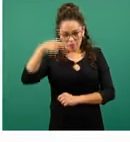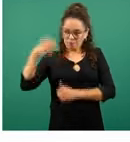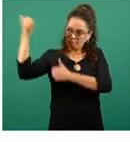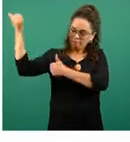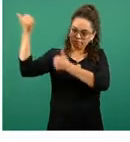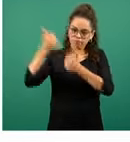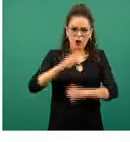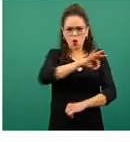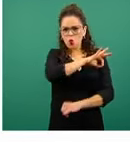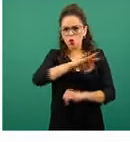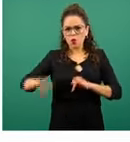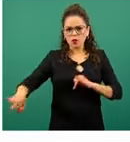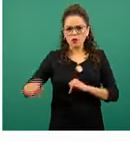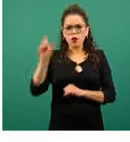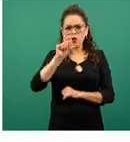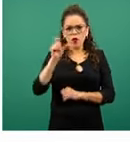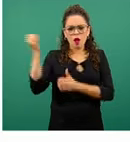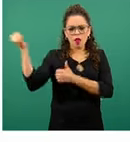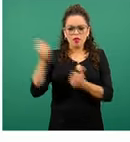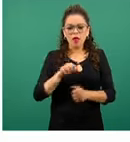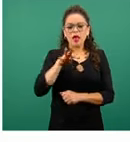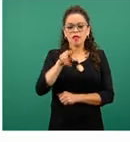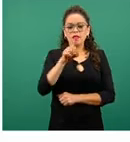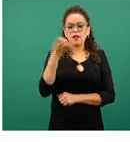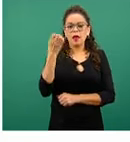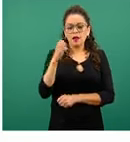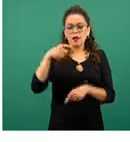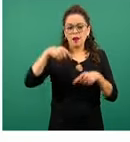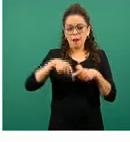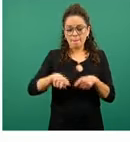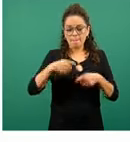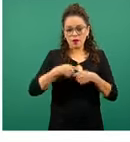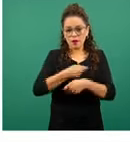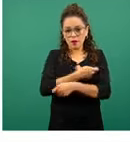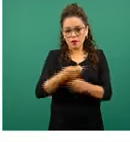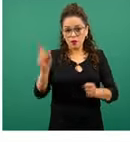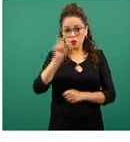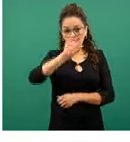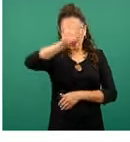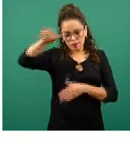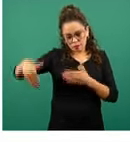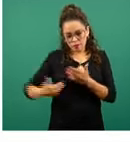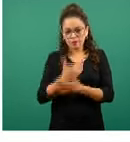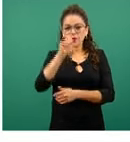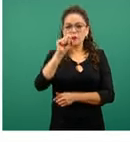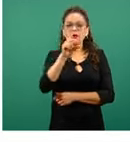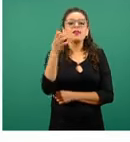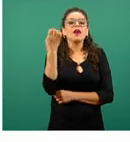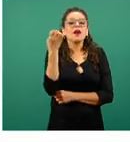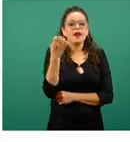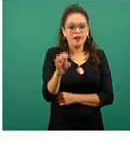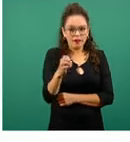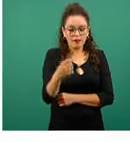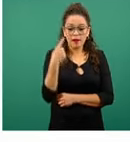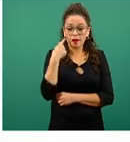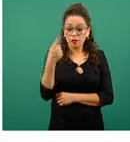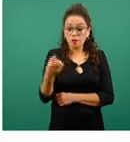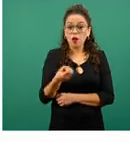última de ellas, que llegó el 19 de enero, se empezó a distribuir y aplicar a partir del 20 de enero, pues muestra este avance